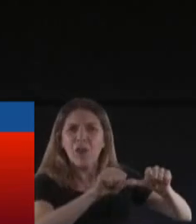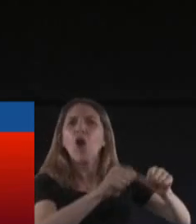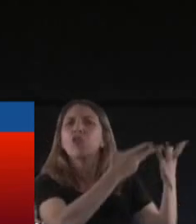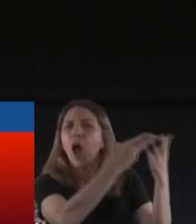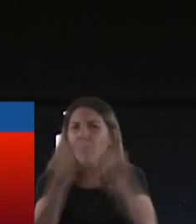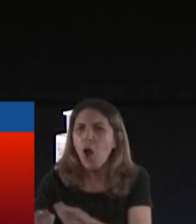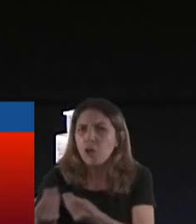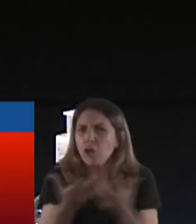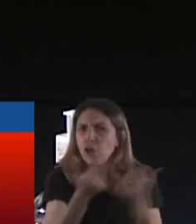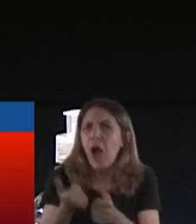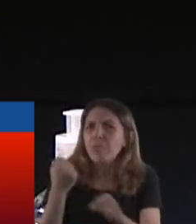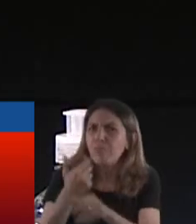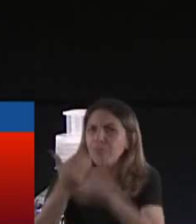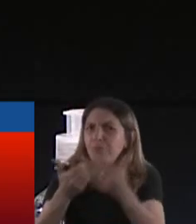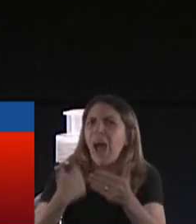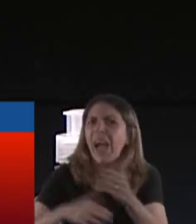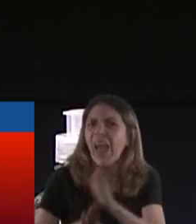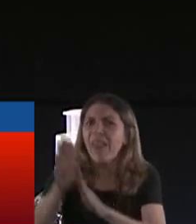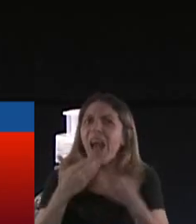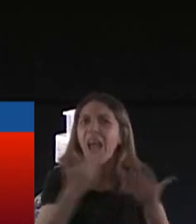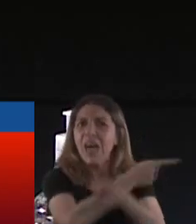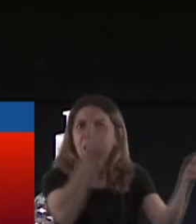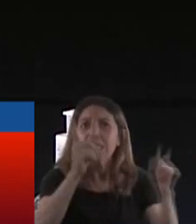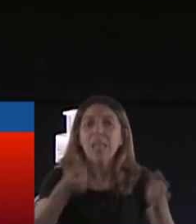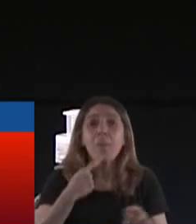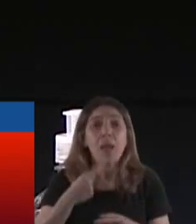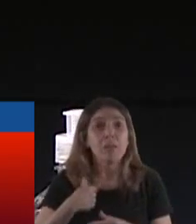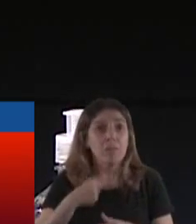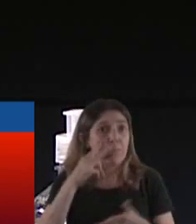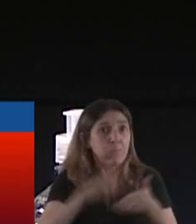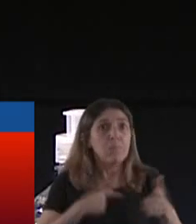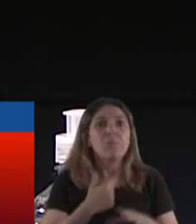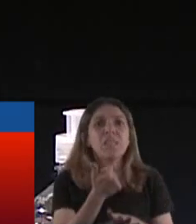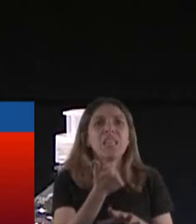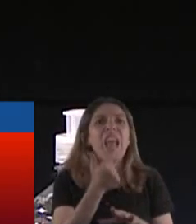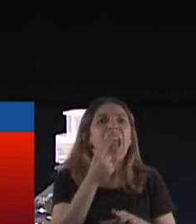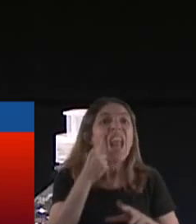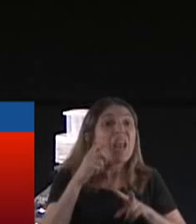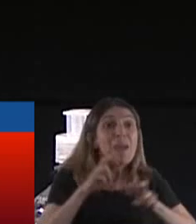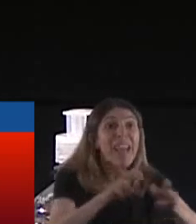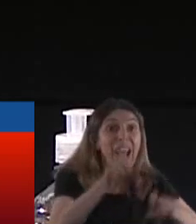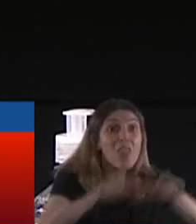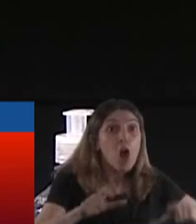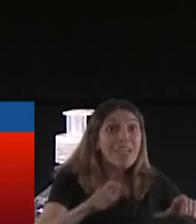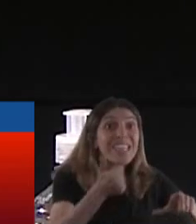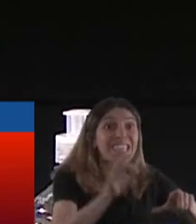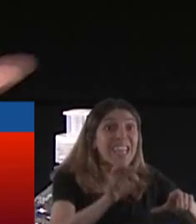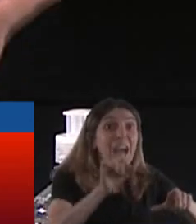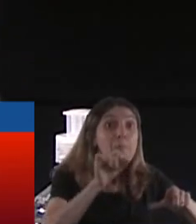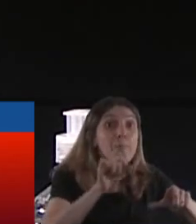a la Argentina. Y fui al CONICET y me enteré que el 60% de nuestros investigadores que son